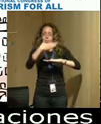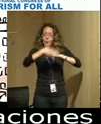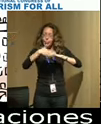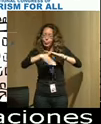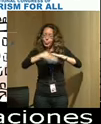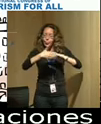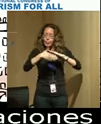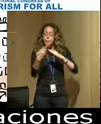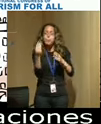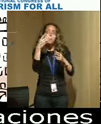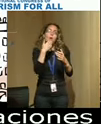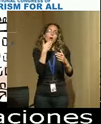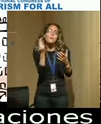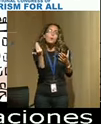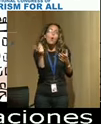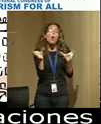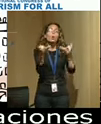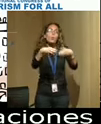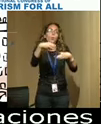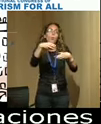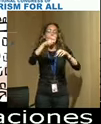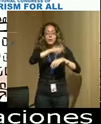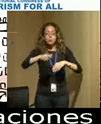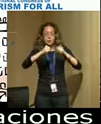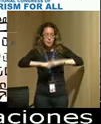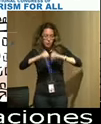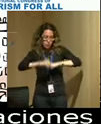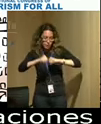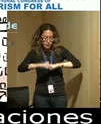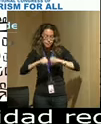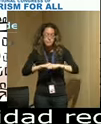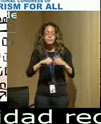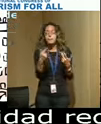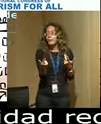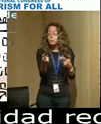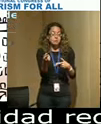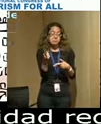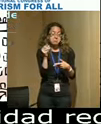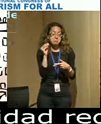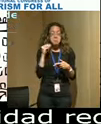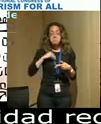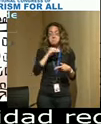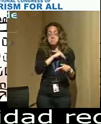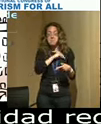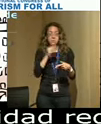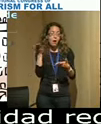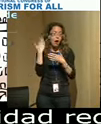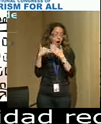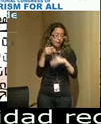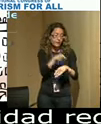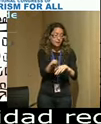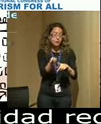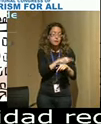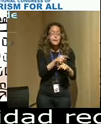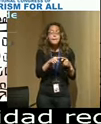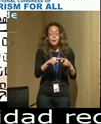colectivo de personas mayores. O sea, en esa lo único que estaríamos hablando sería prácticamente la misma habitación que antes, pero dotada de un plato de